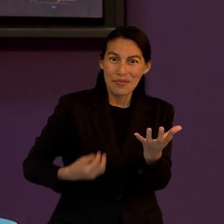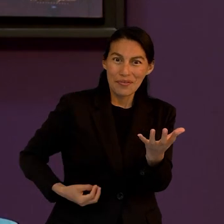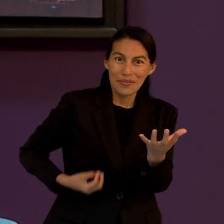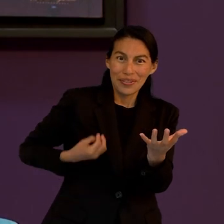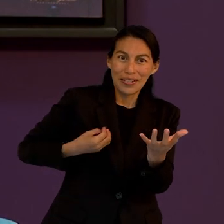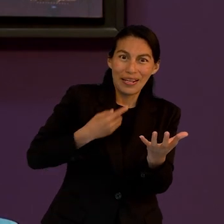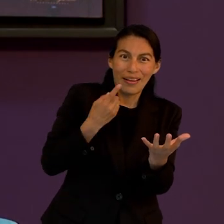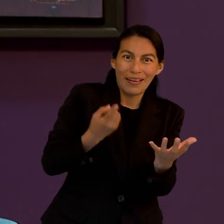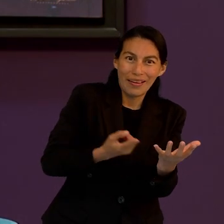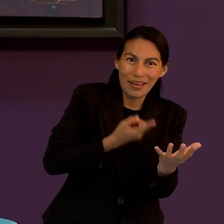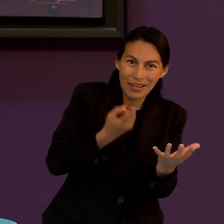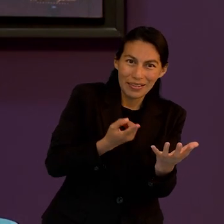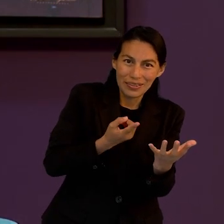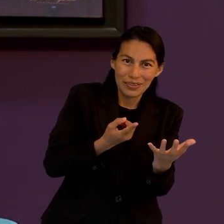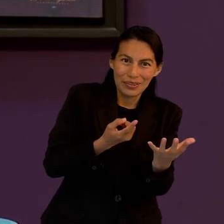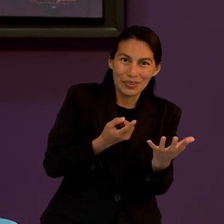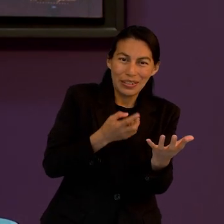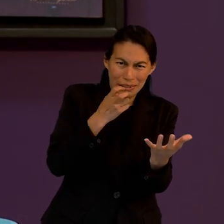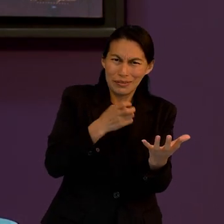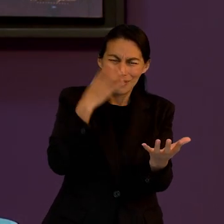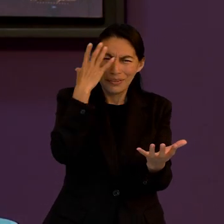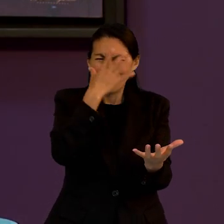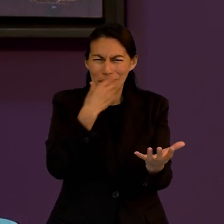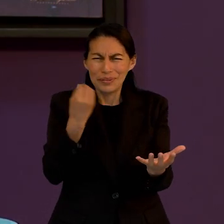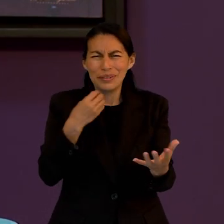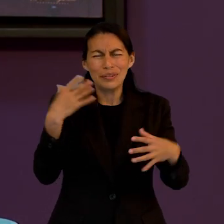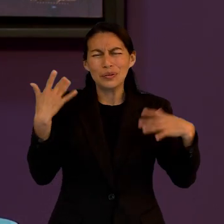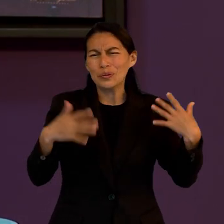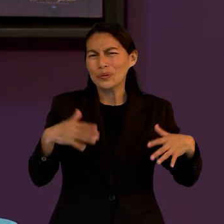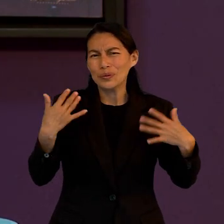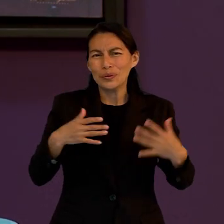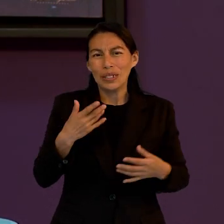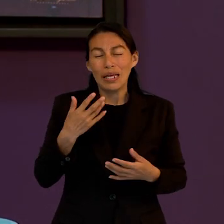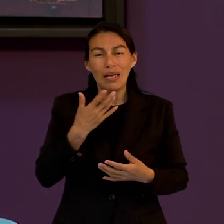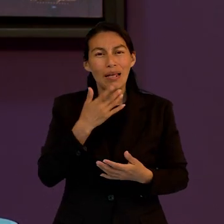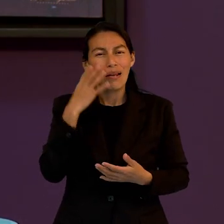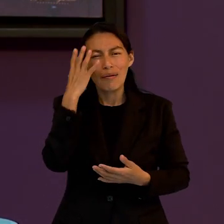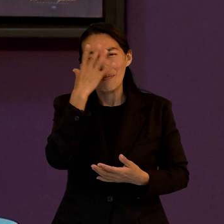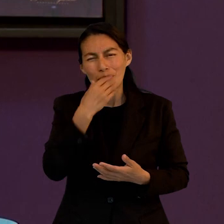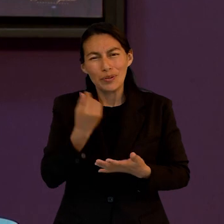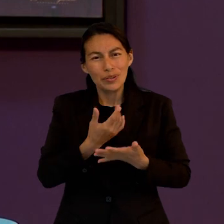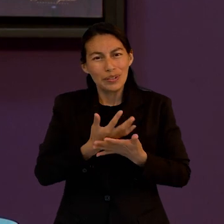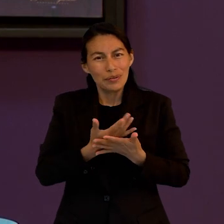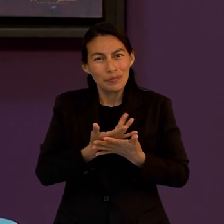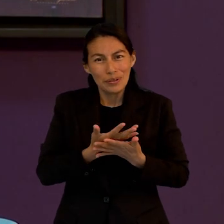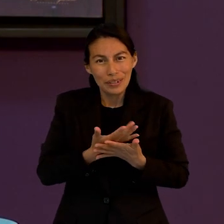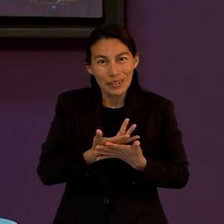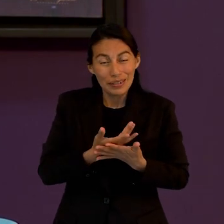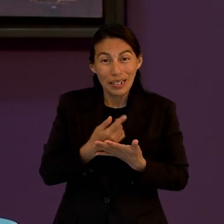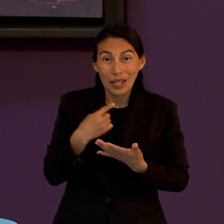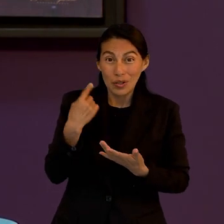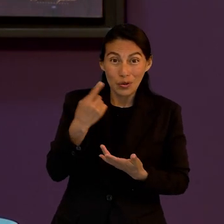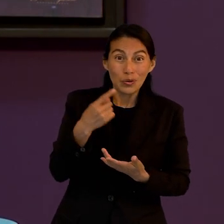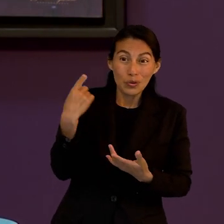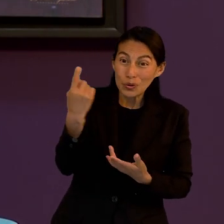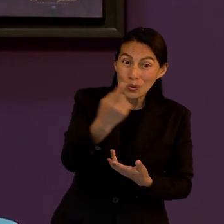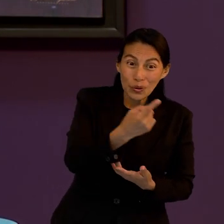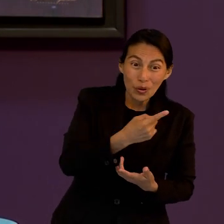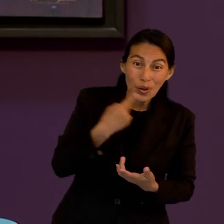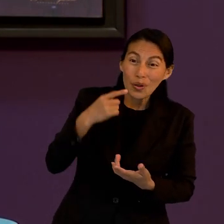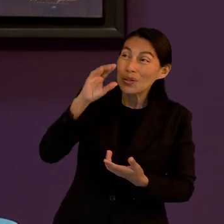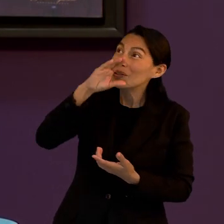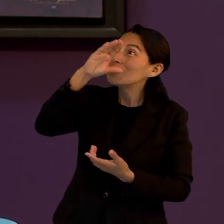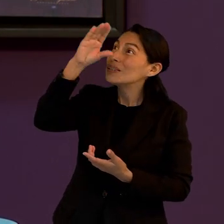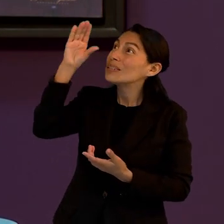pues ahí no necesitaremos nada y eso es una bonita esperanza que cuando vayamos al cielo podremos